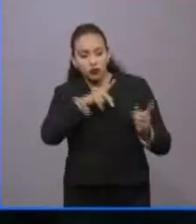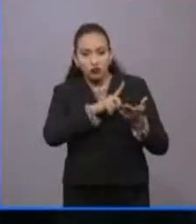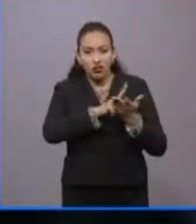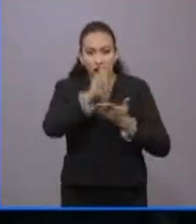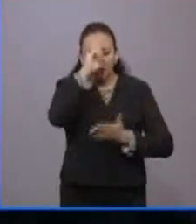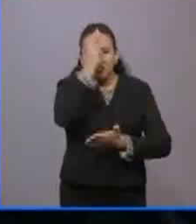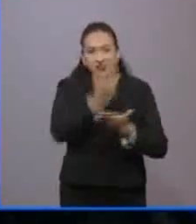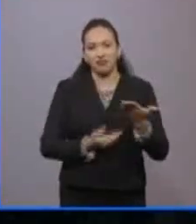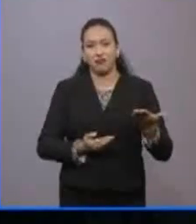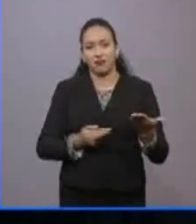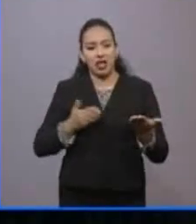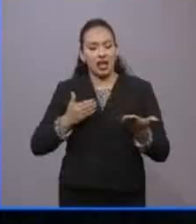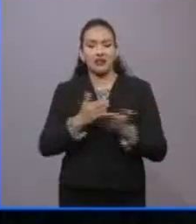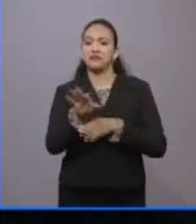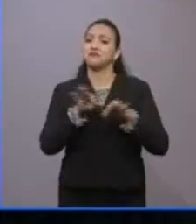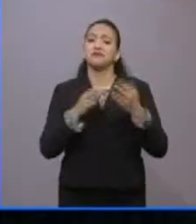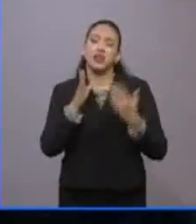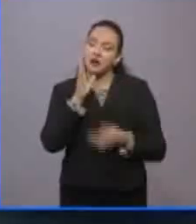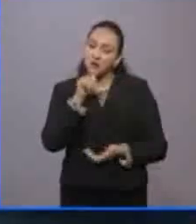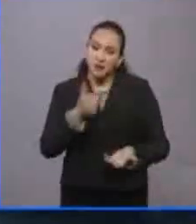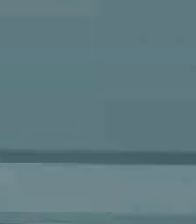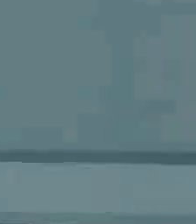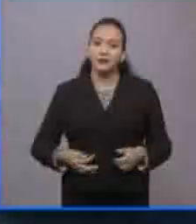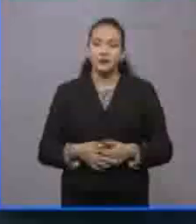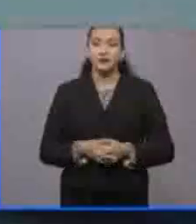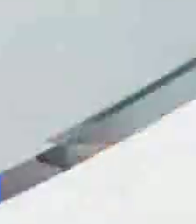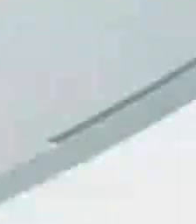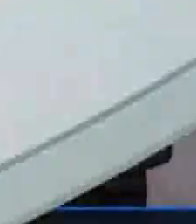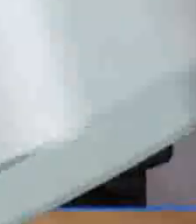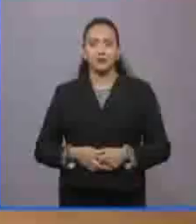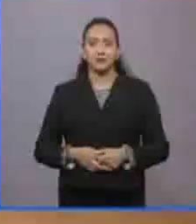mujer trabajadora de confianza.